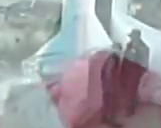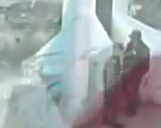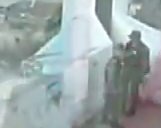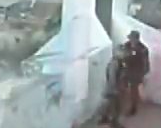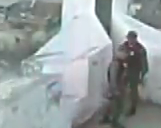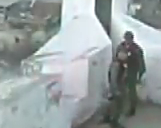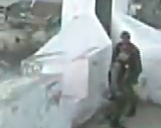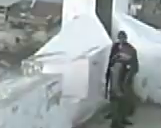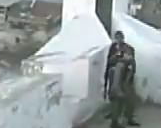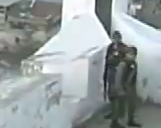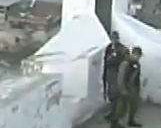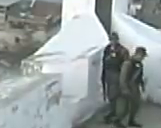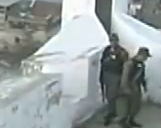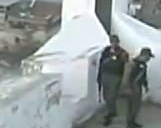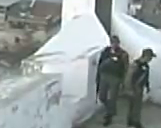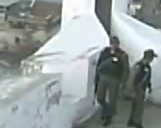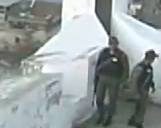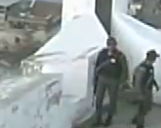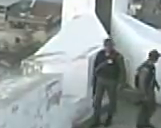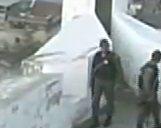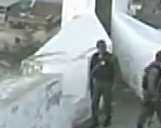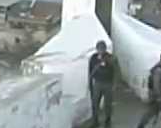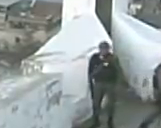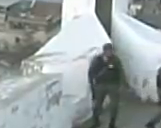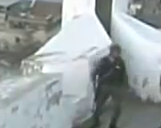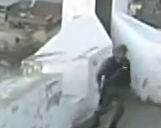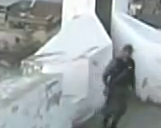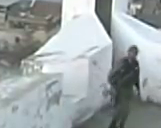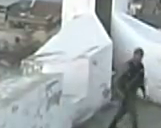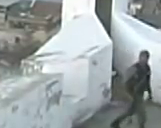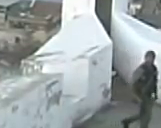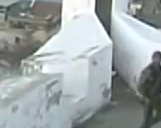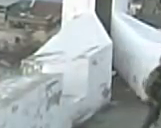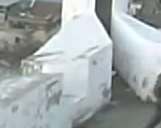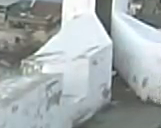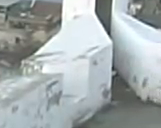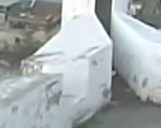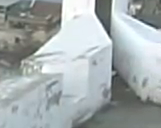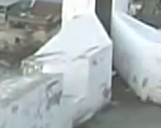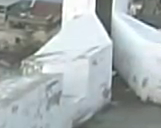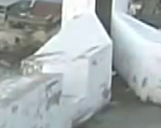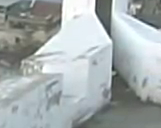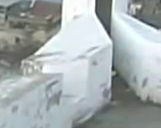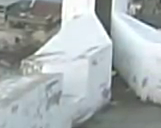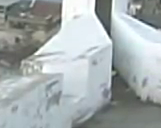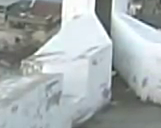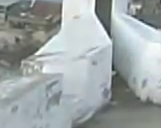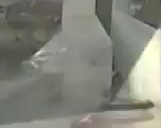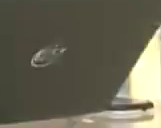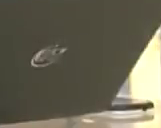eterno de la revolución, Hugo Chávez. De esta manera, nosotros despedimos esta transmisión.